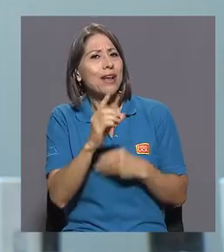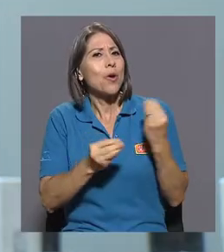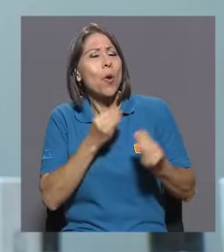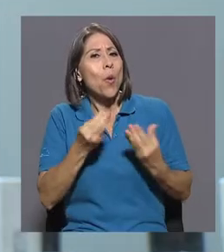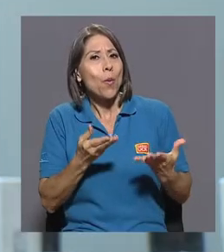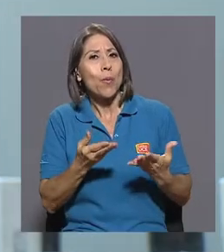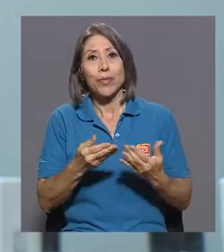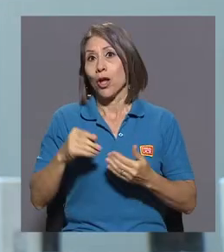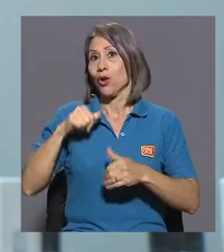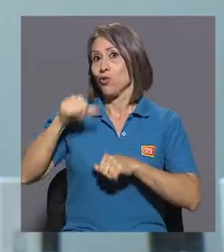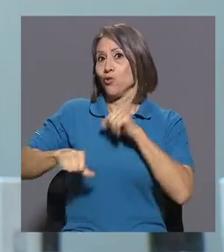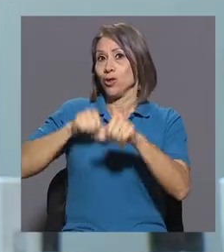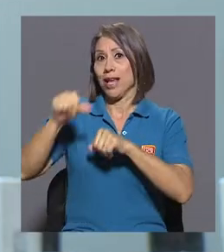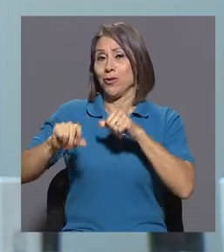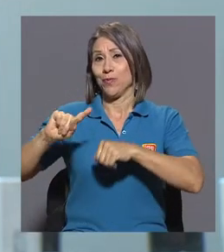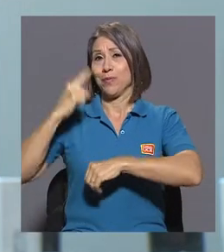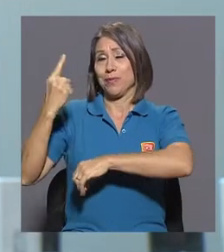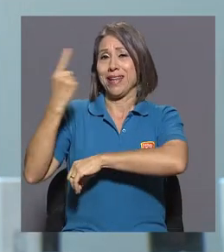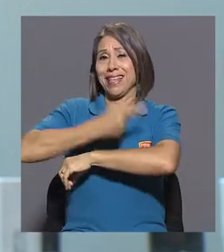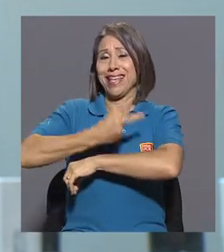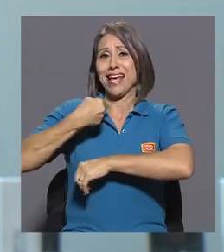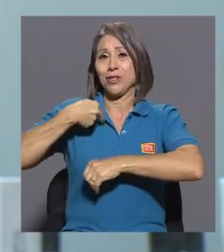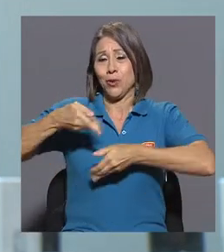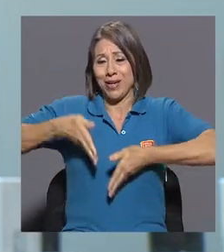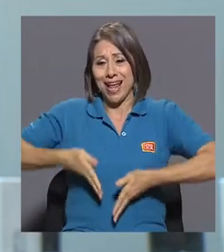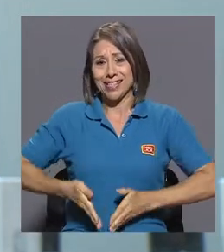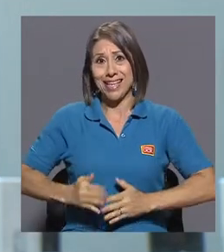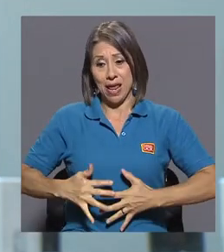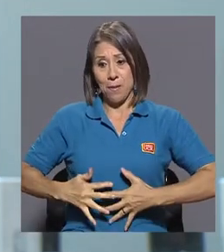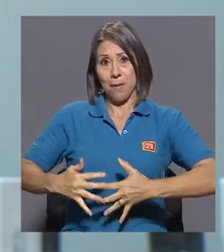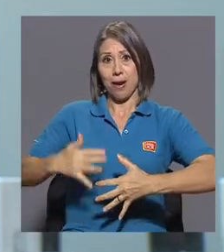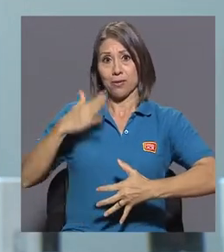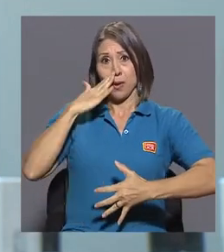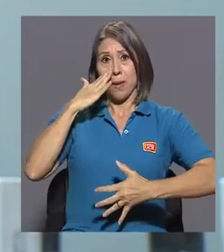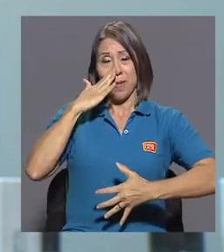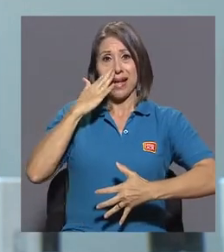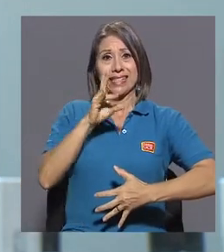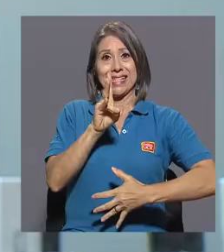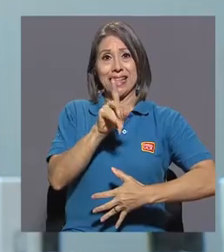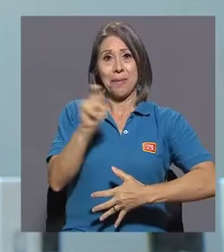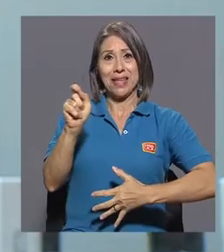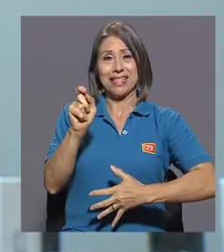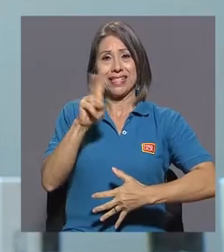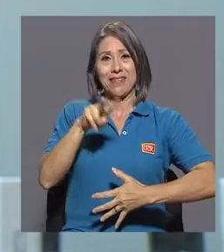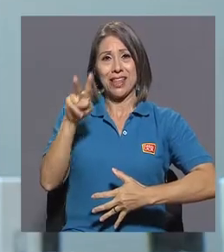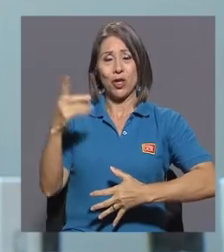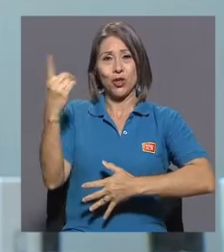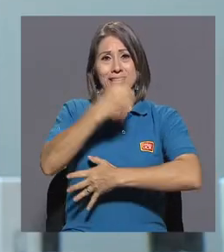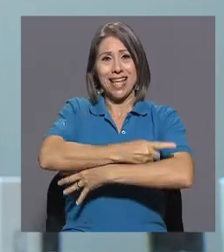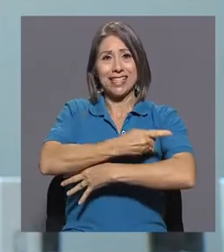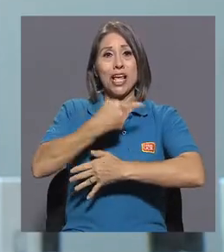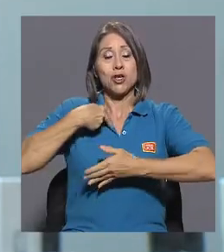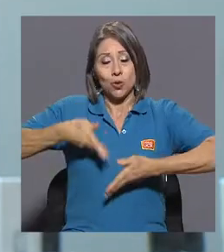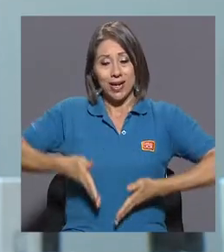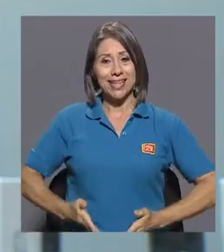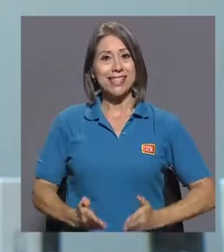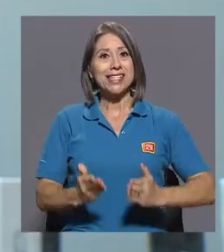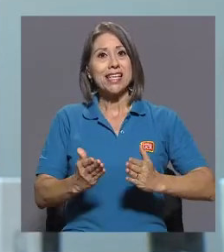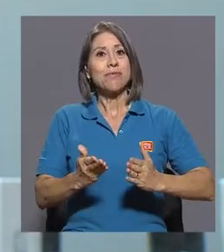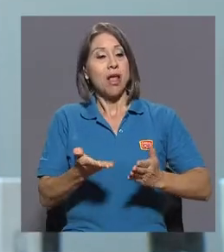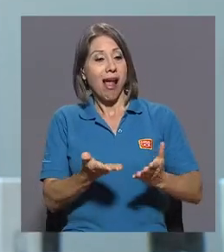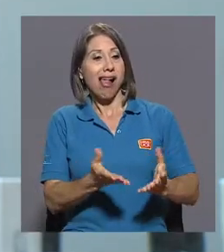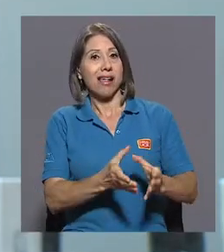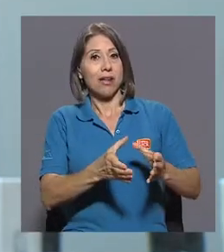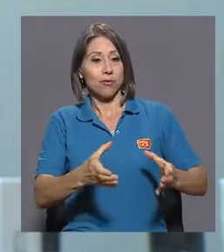prematuro. Nací como a los 7 meses y 20 días, entonces desde que nací estuve en incubadora, estuve casi